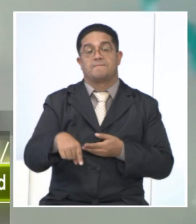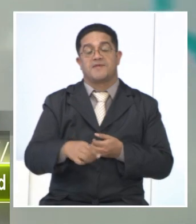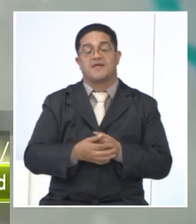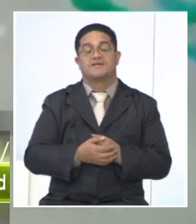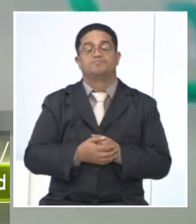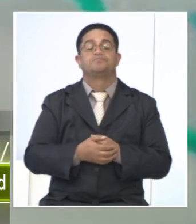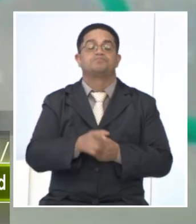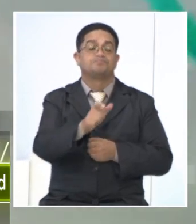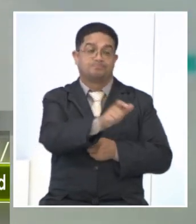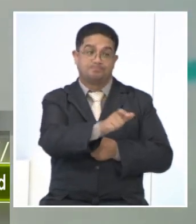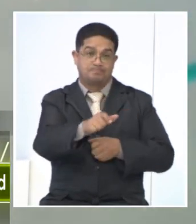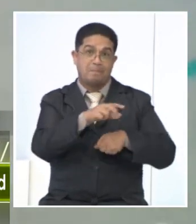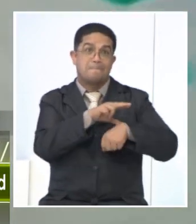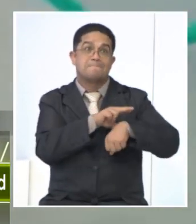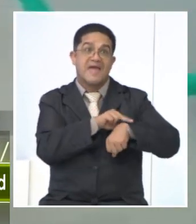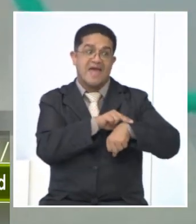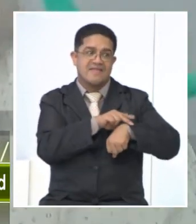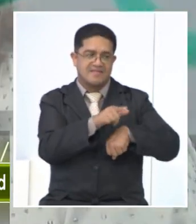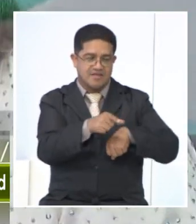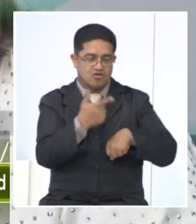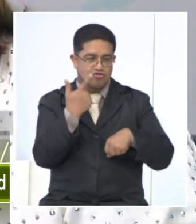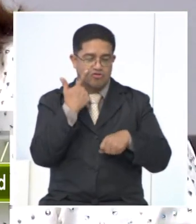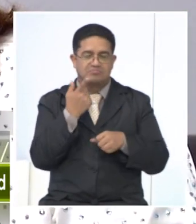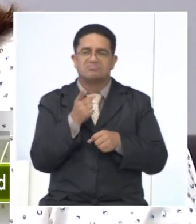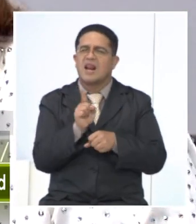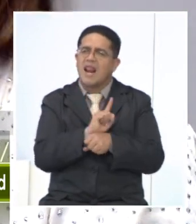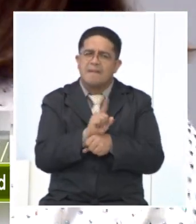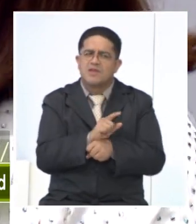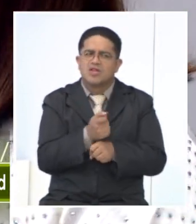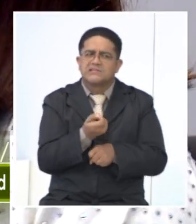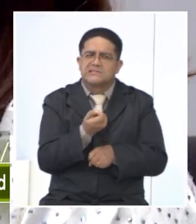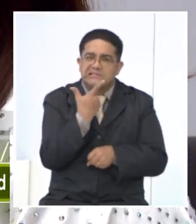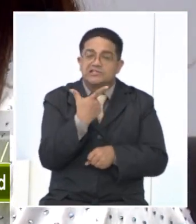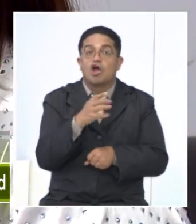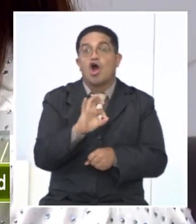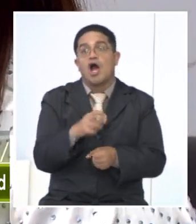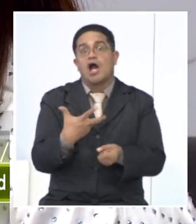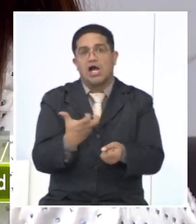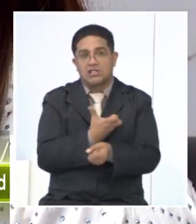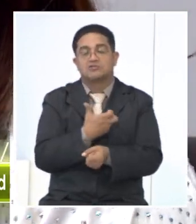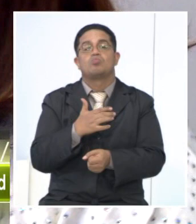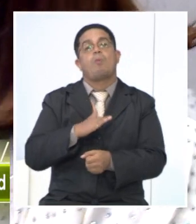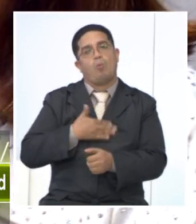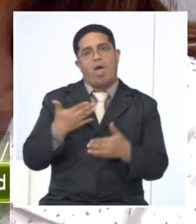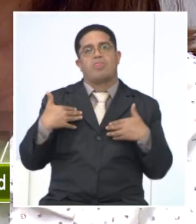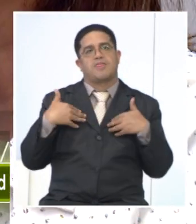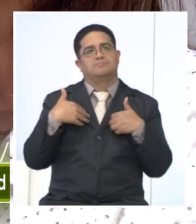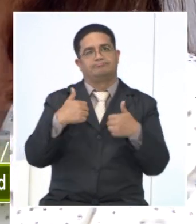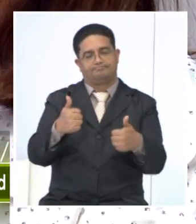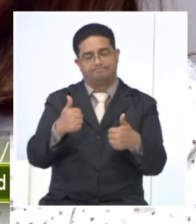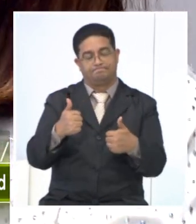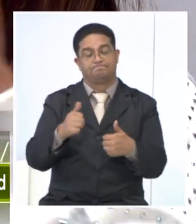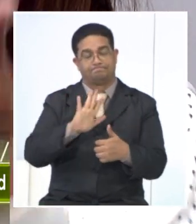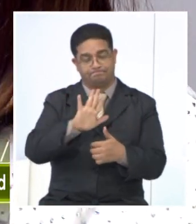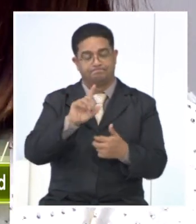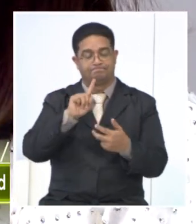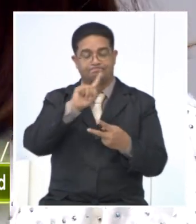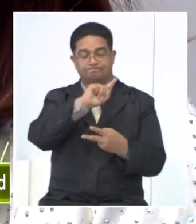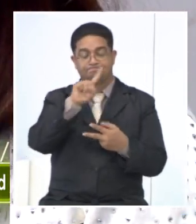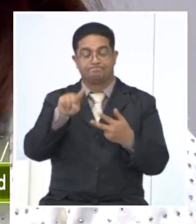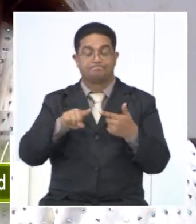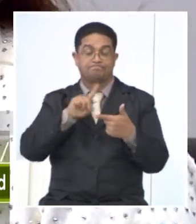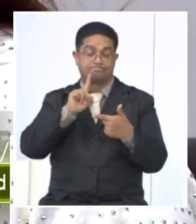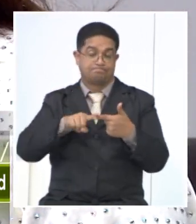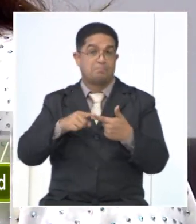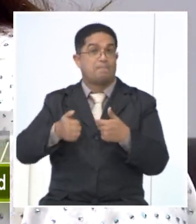los especialistas con tratamientos muy rápidos y muy efectivos puede esta paciente mejorar. Ahora, las